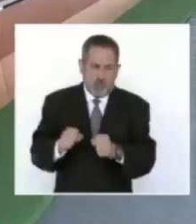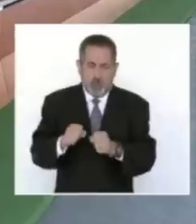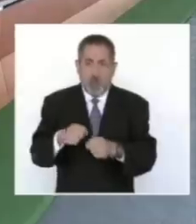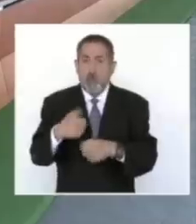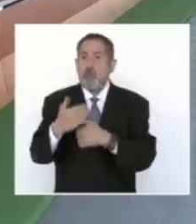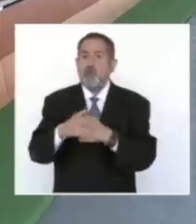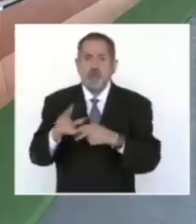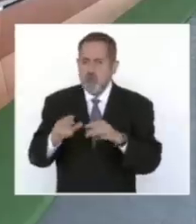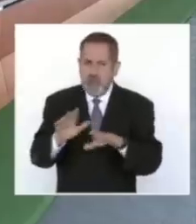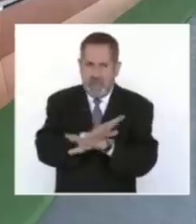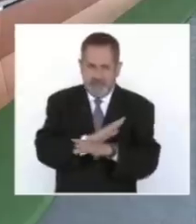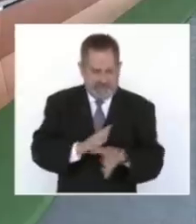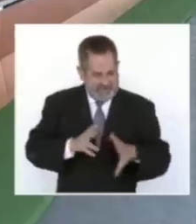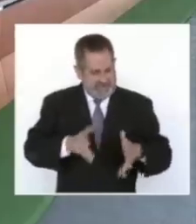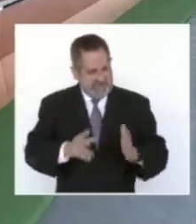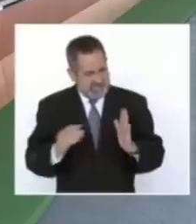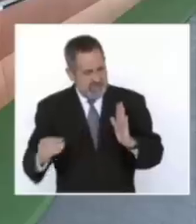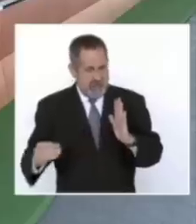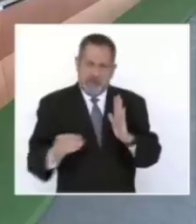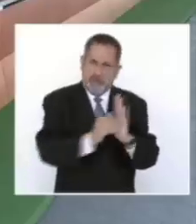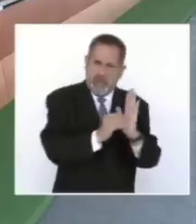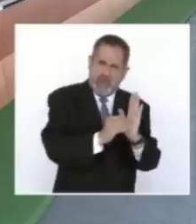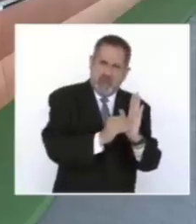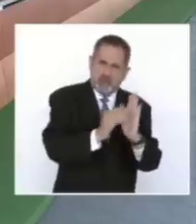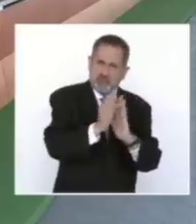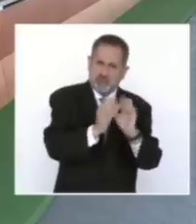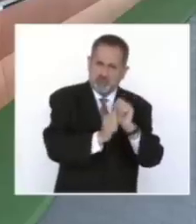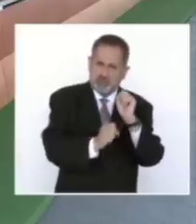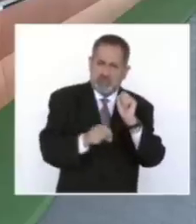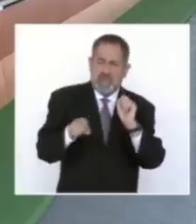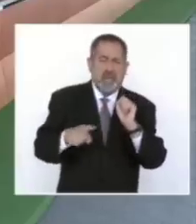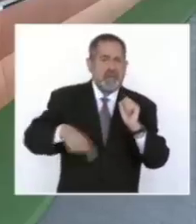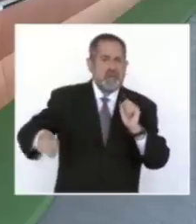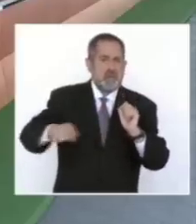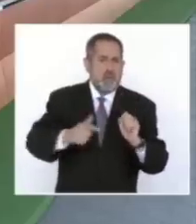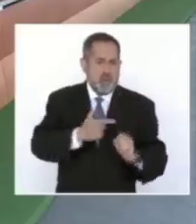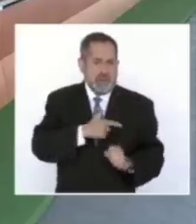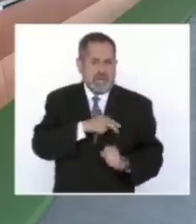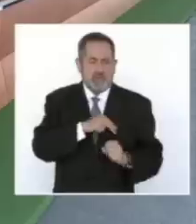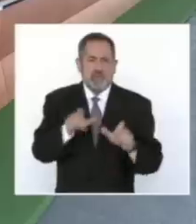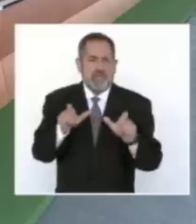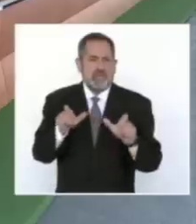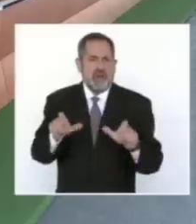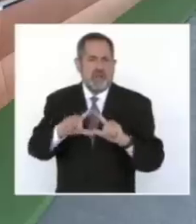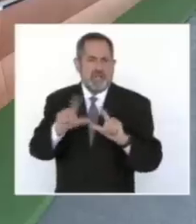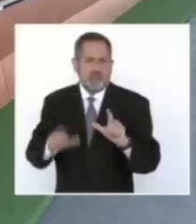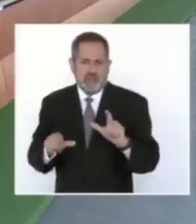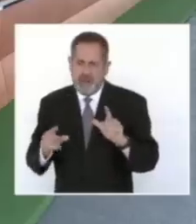respecto. Esta Guardia Nacional